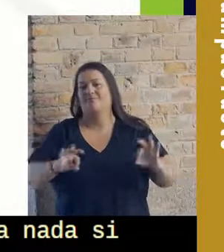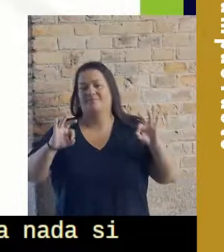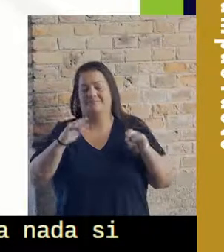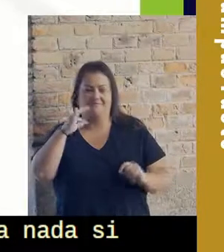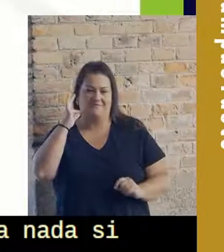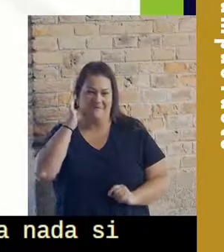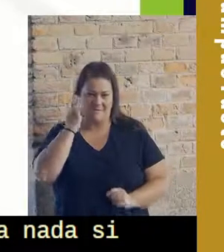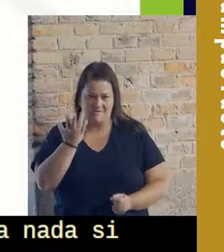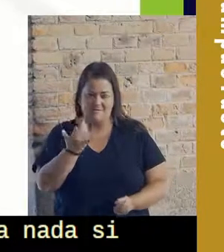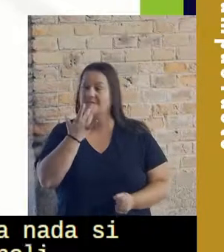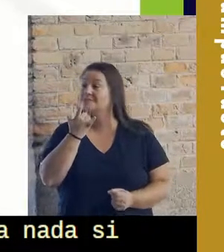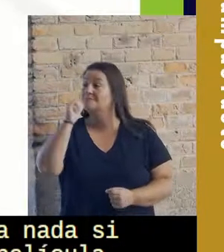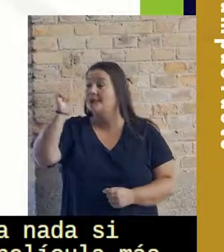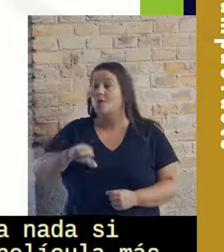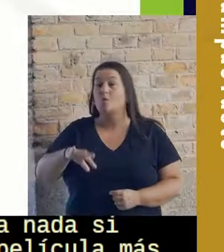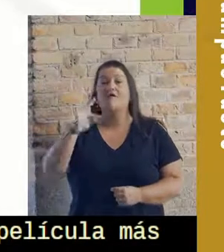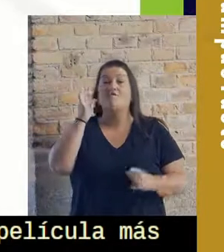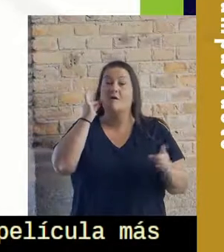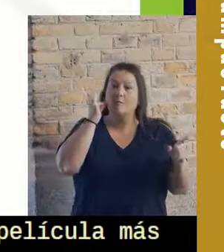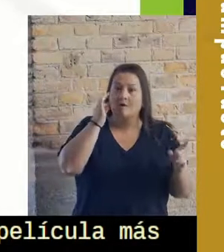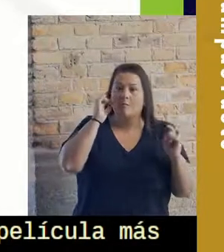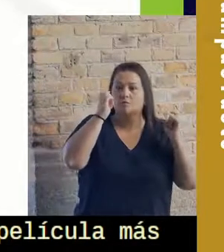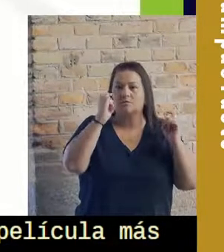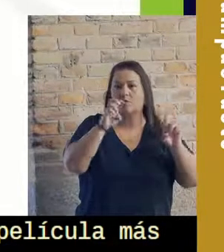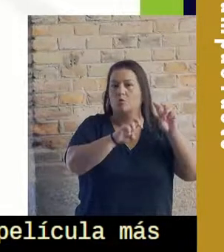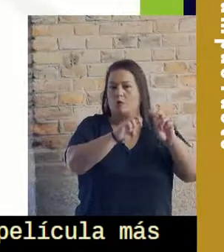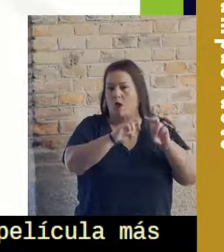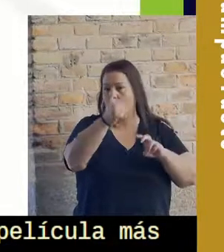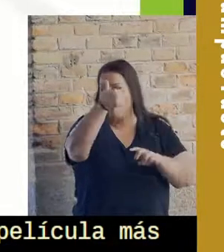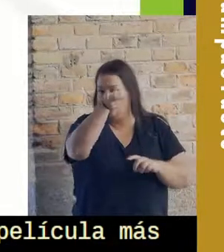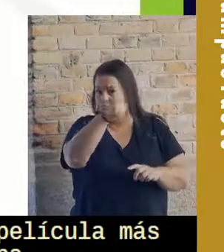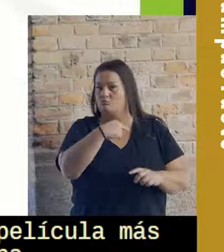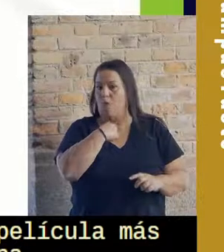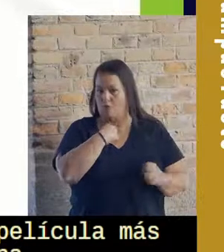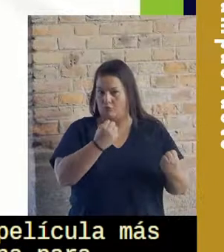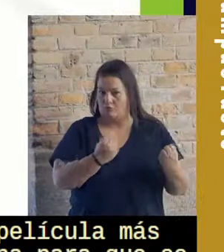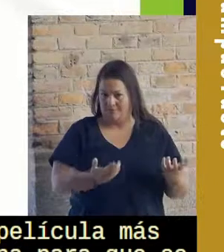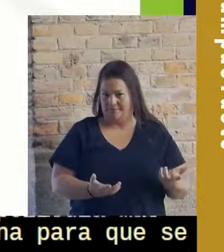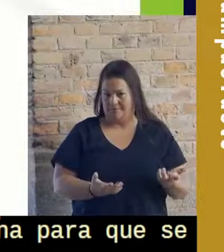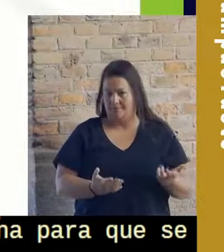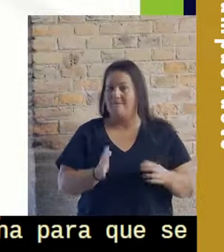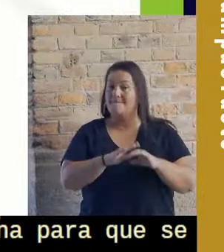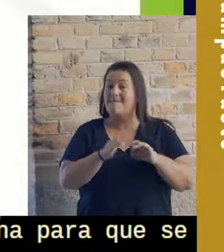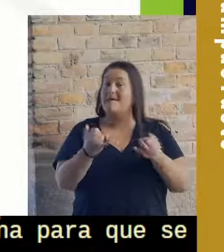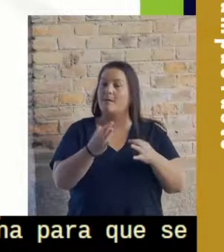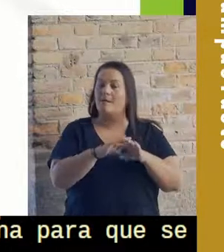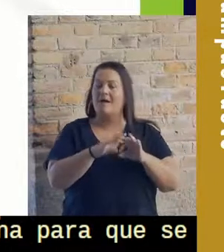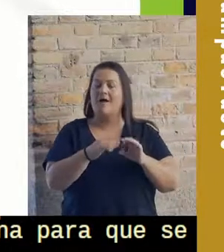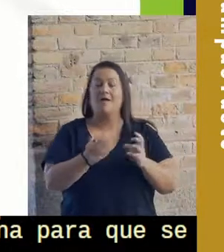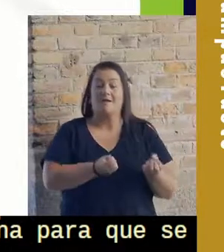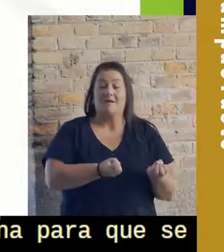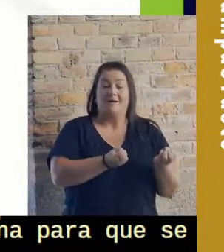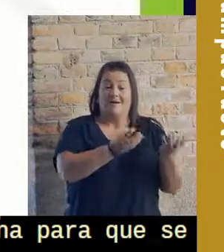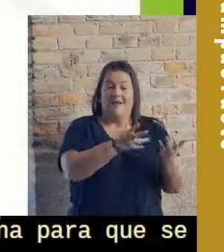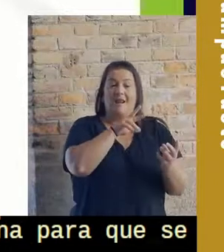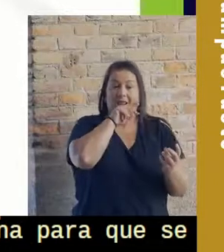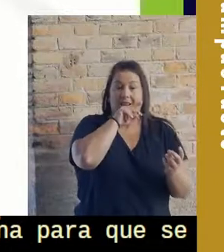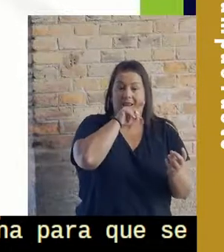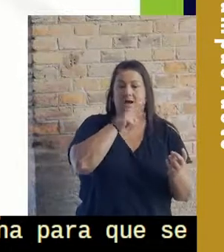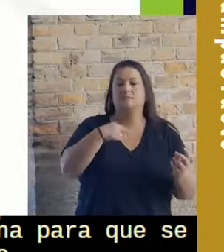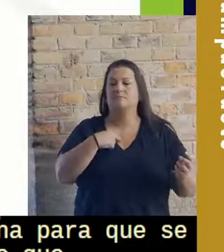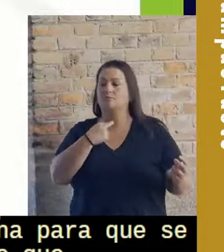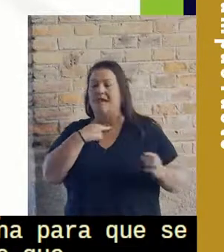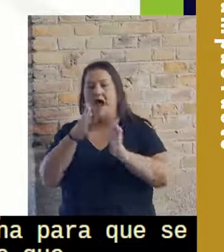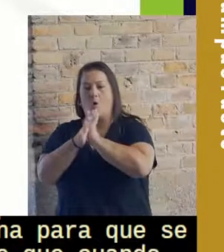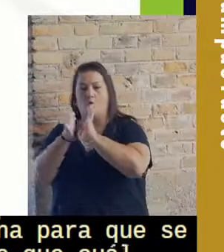o si es una película más femenina pues intenta Buscar una persona masculina para que ese mensaje vaya en discordia y se se note perfectamente